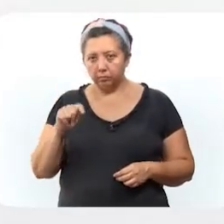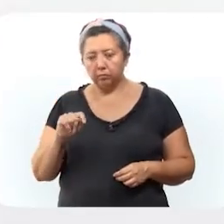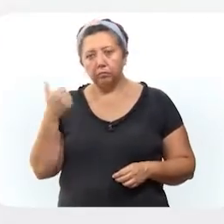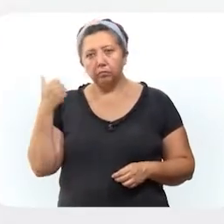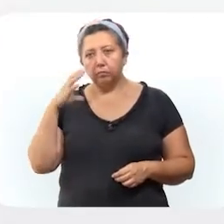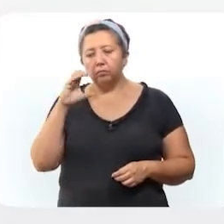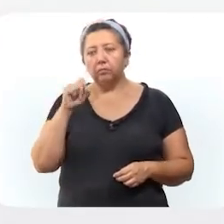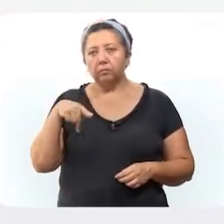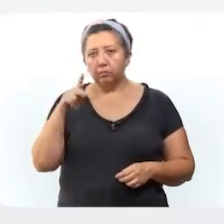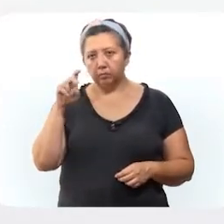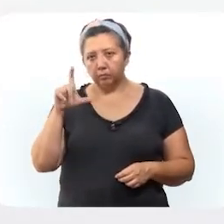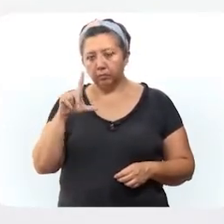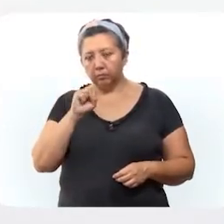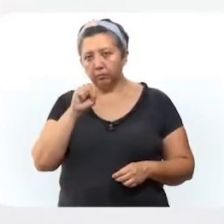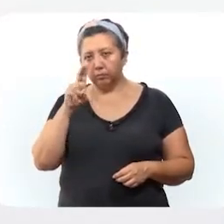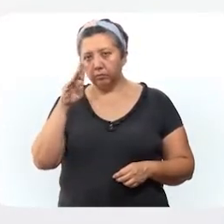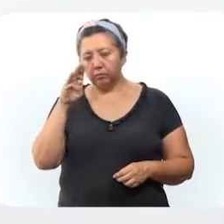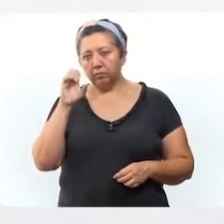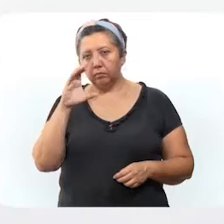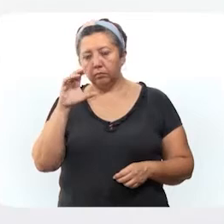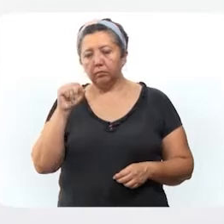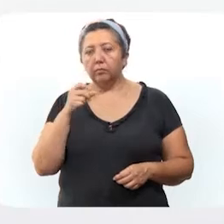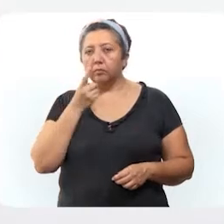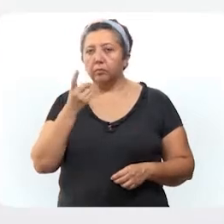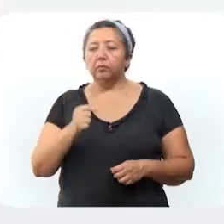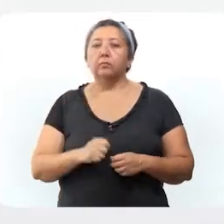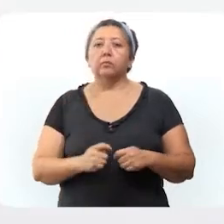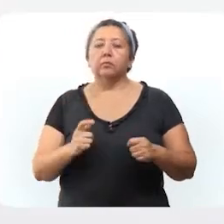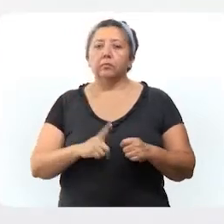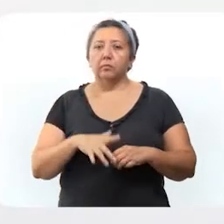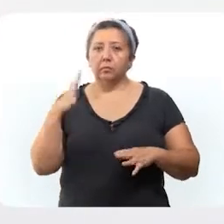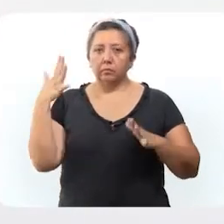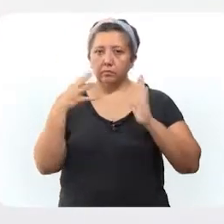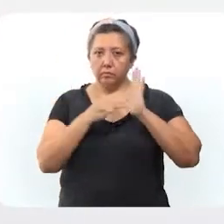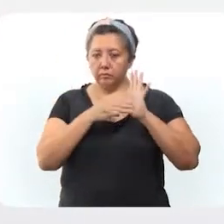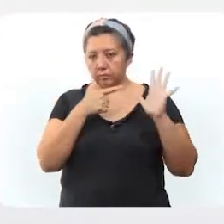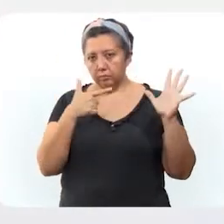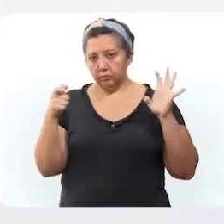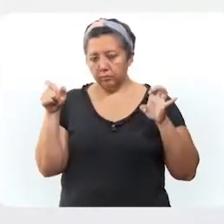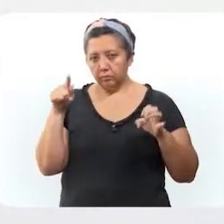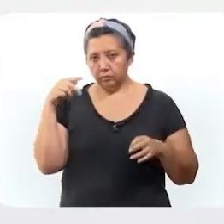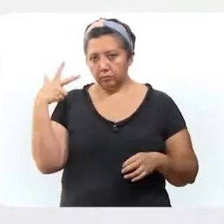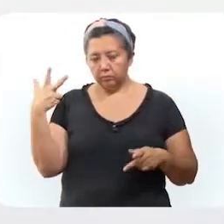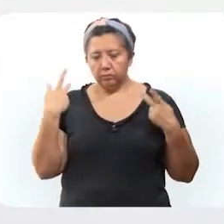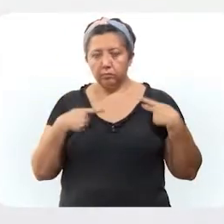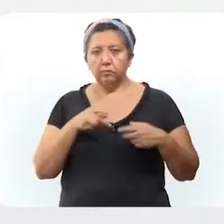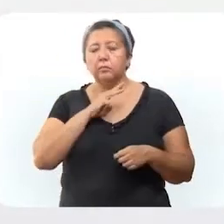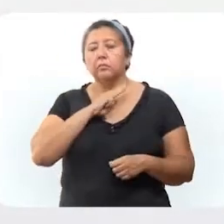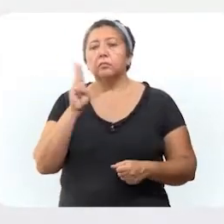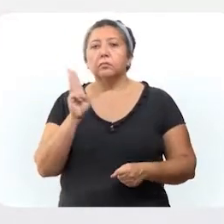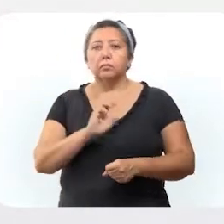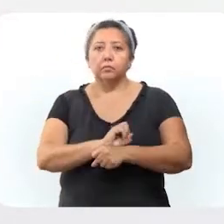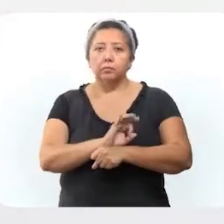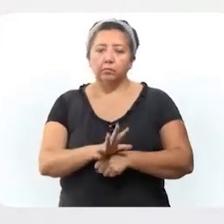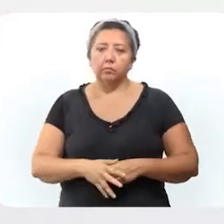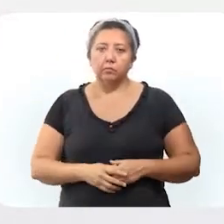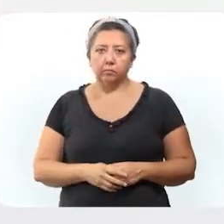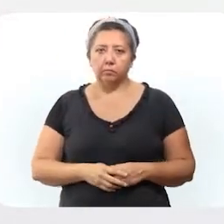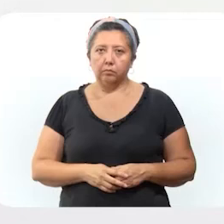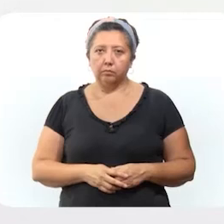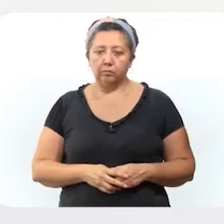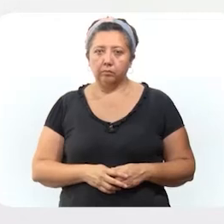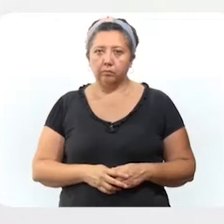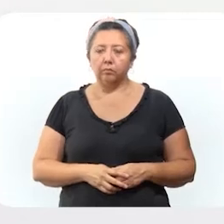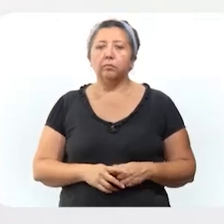en Concal y 1 en Sucacab. En total son 5.778 las personas fallecidas a causa del